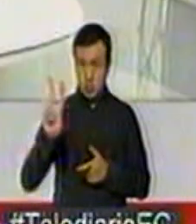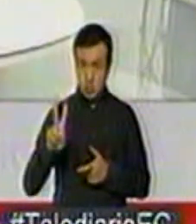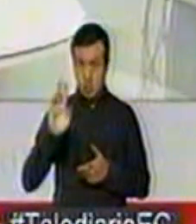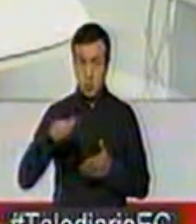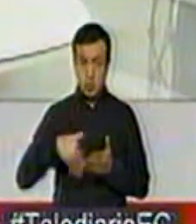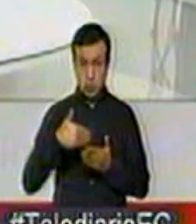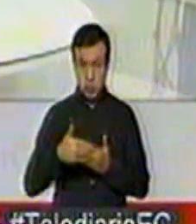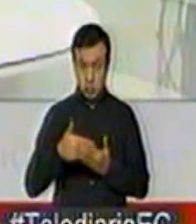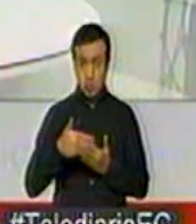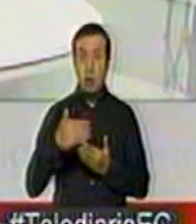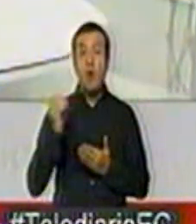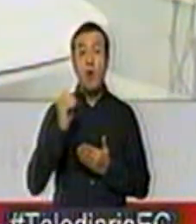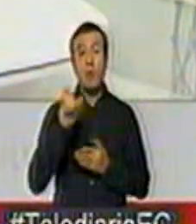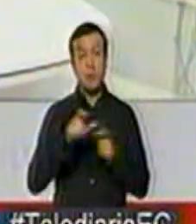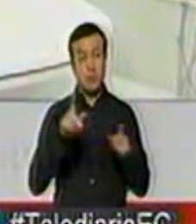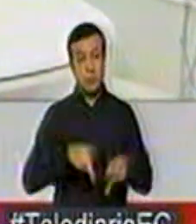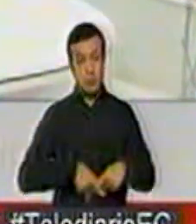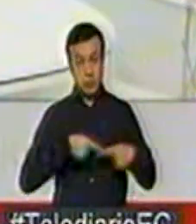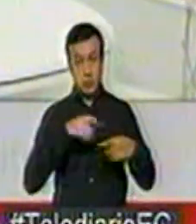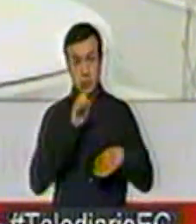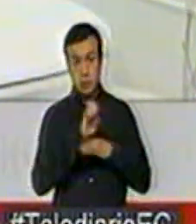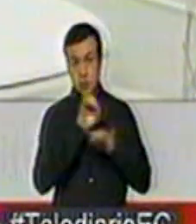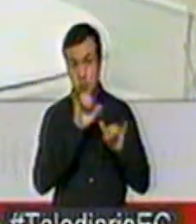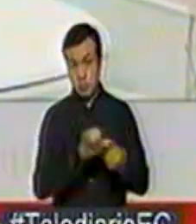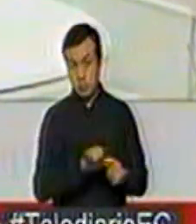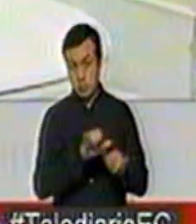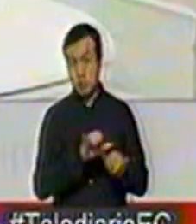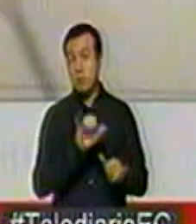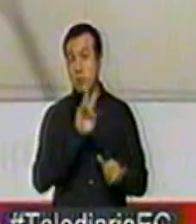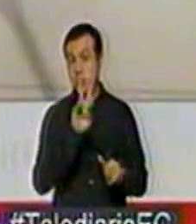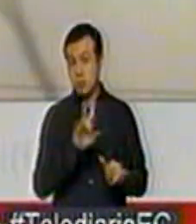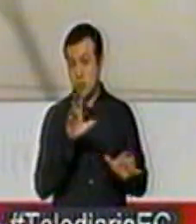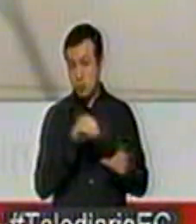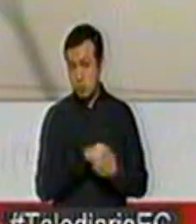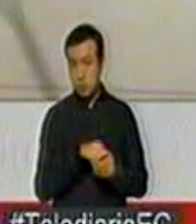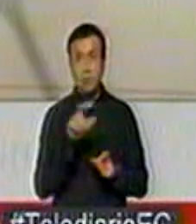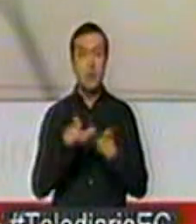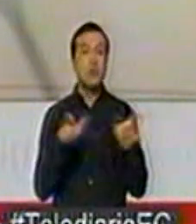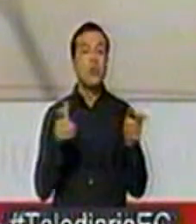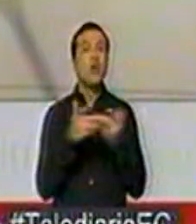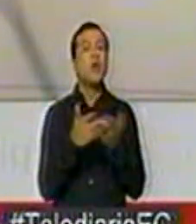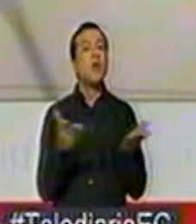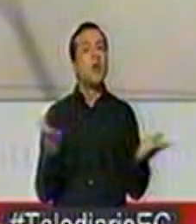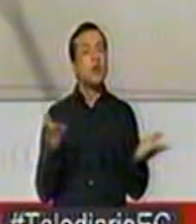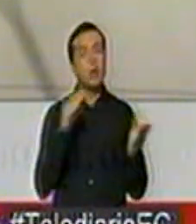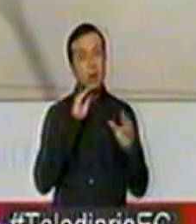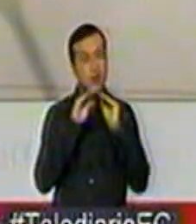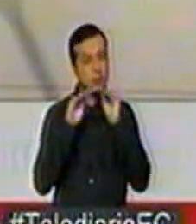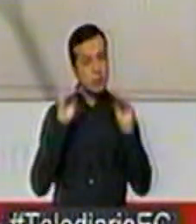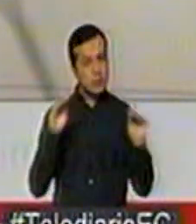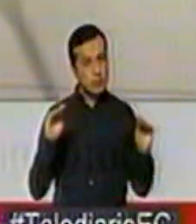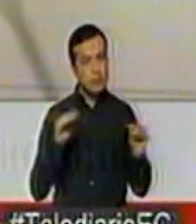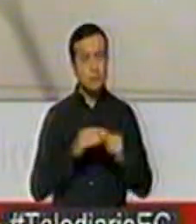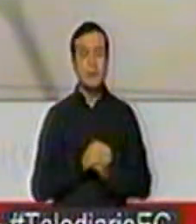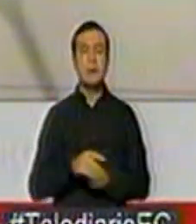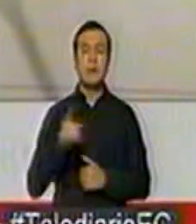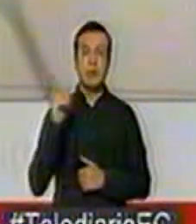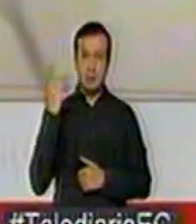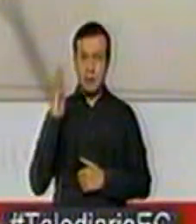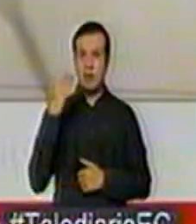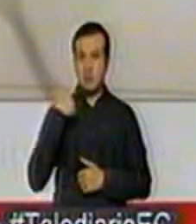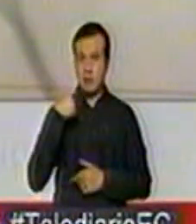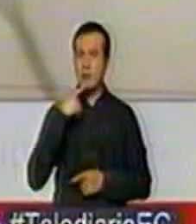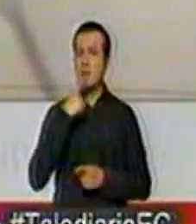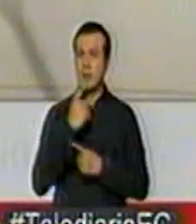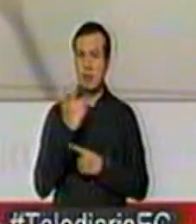con respecto a este proceso? Bueno, yo diría que a los ciudadanos venezolanos tenemos ya